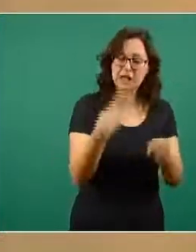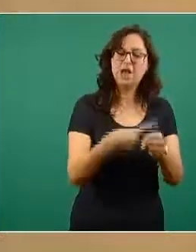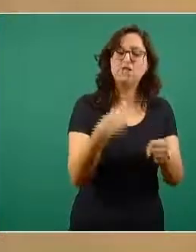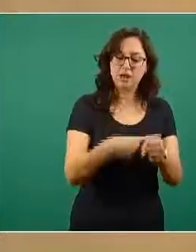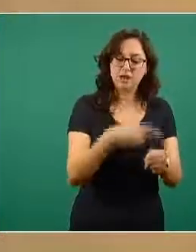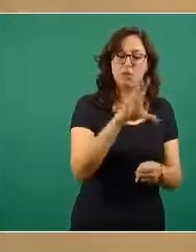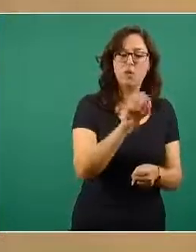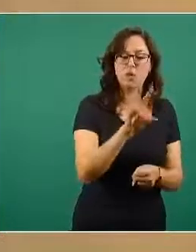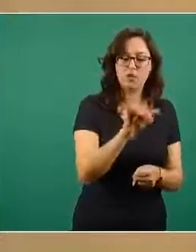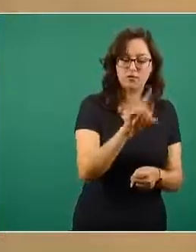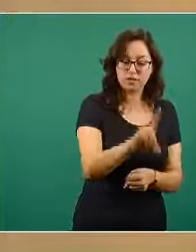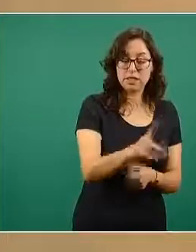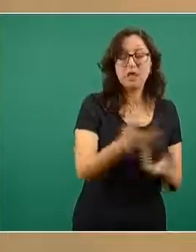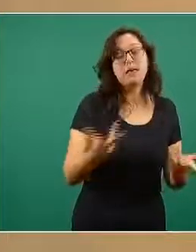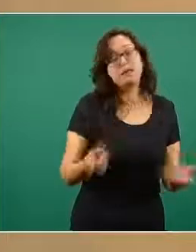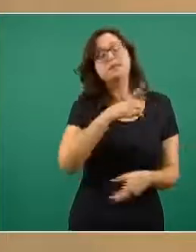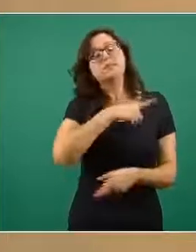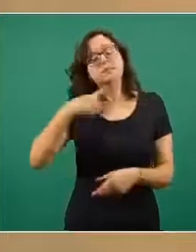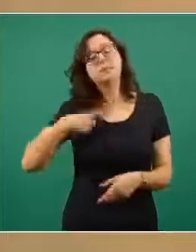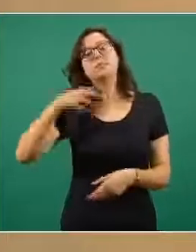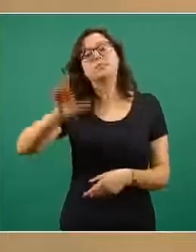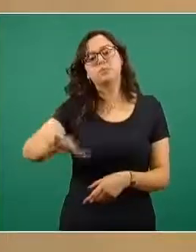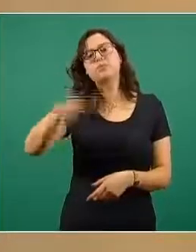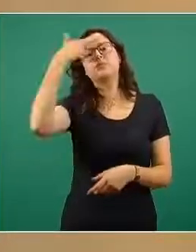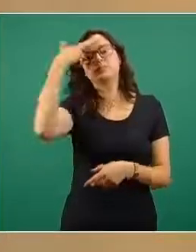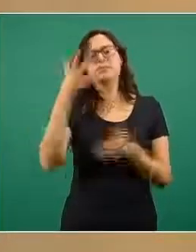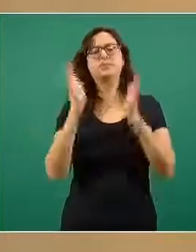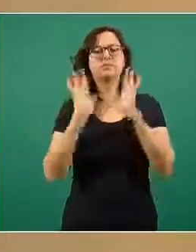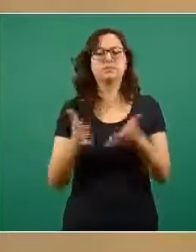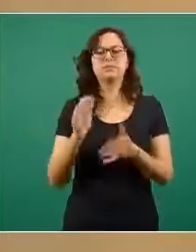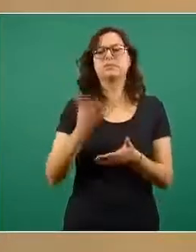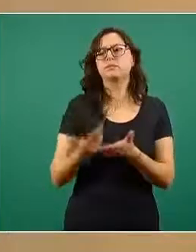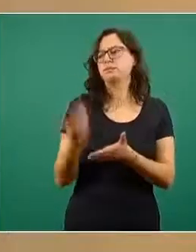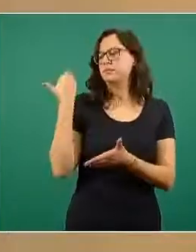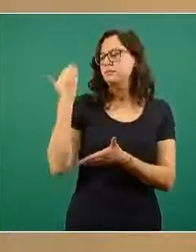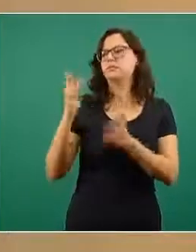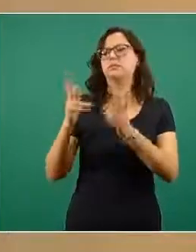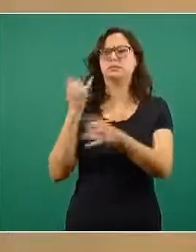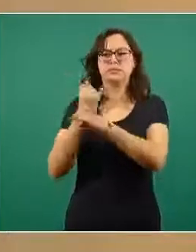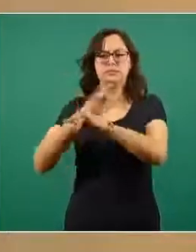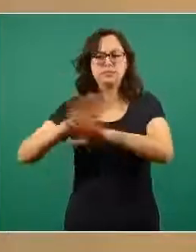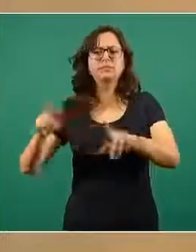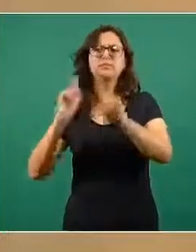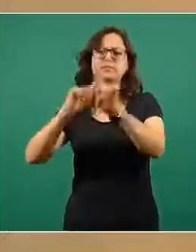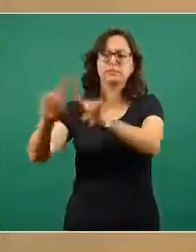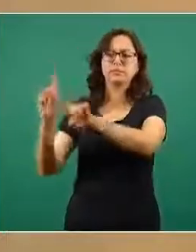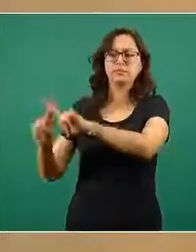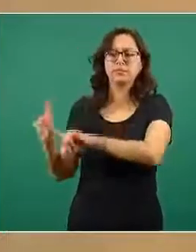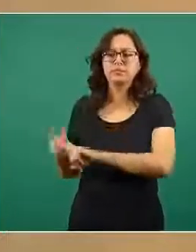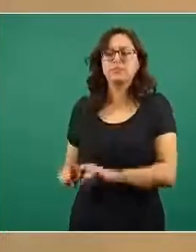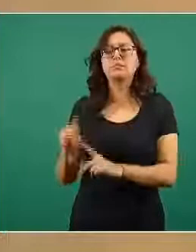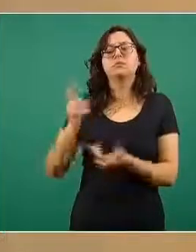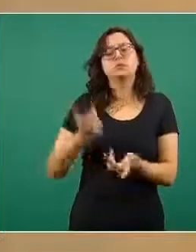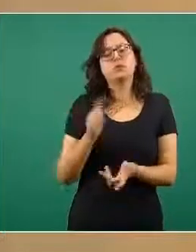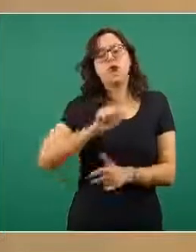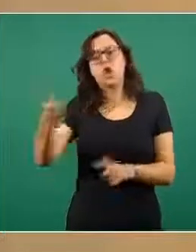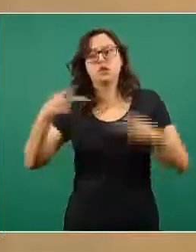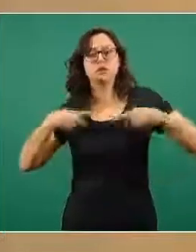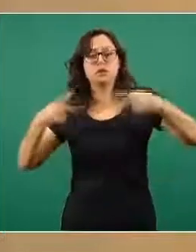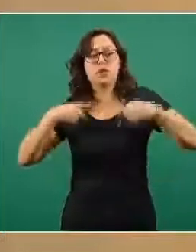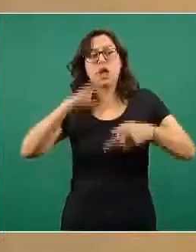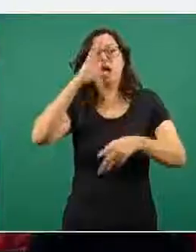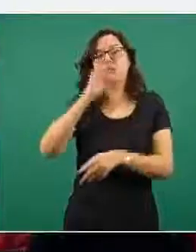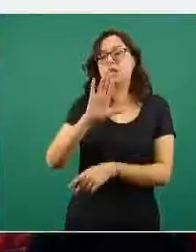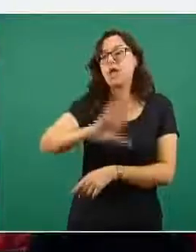también ya se ha presentado en diferentes ocasiones y recientemente, hace un par de días, sobre el exceso de la mortalidad